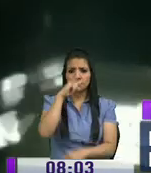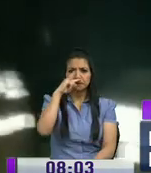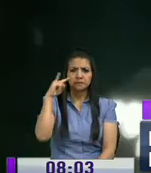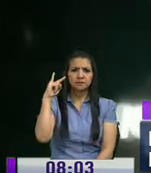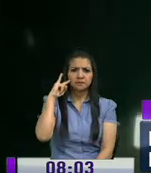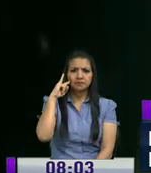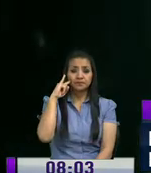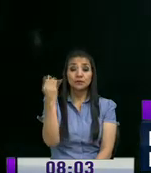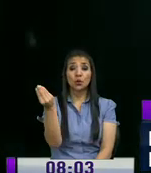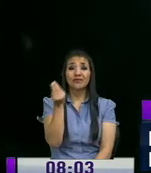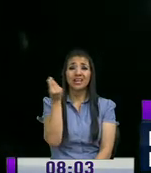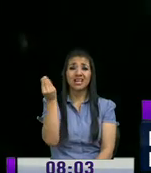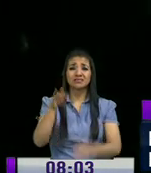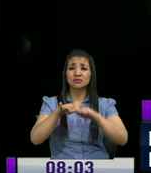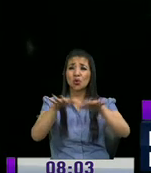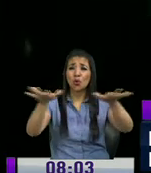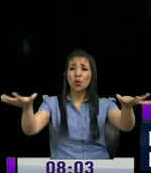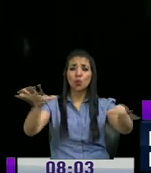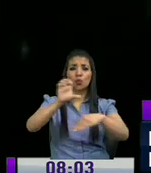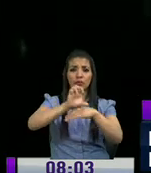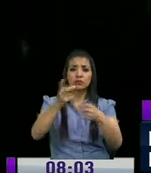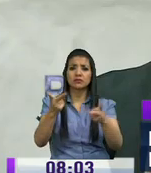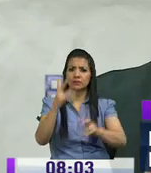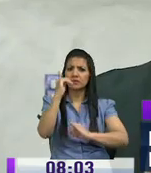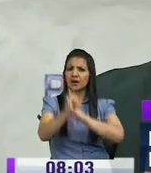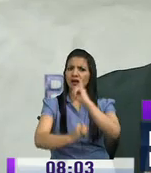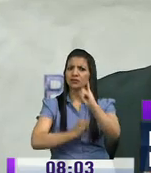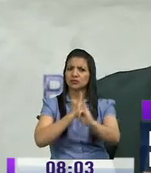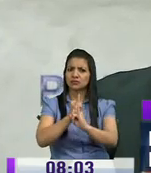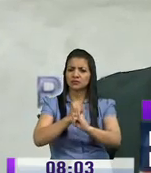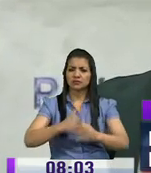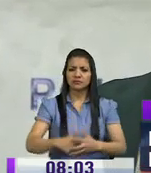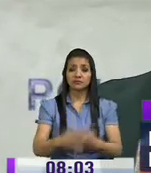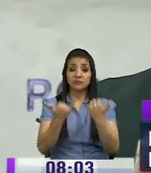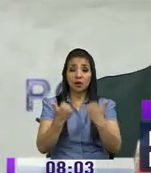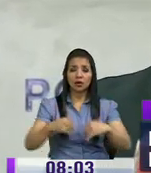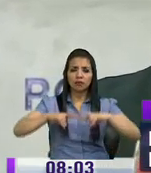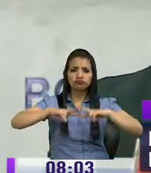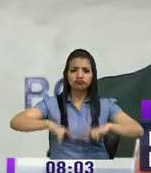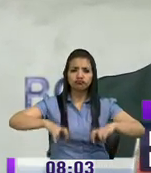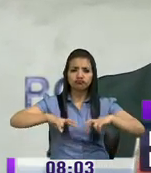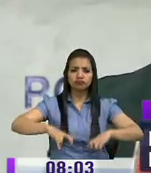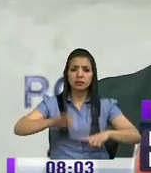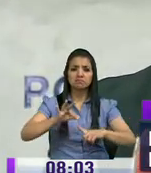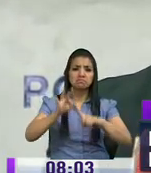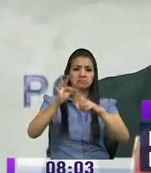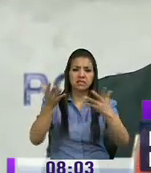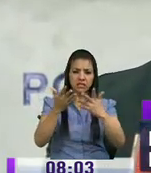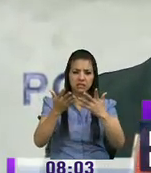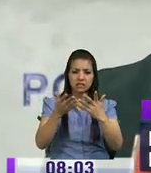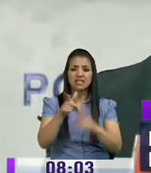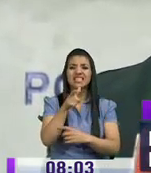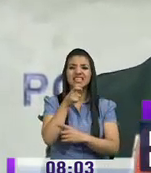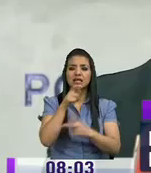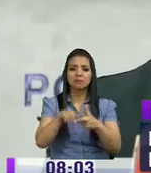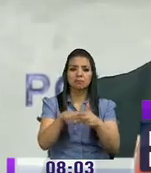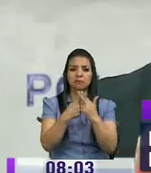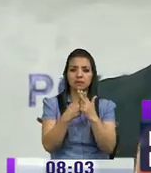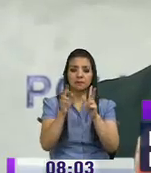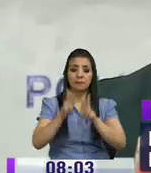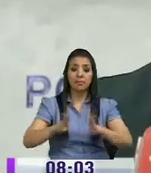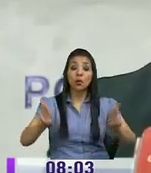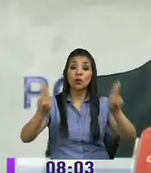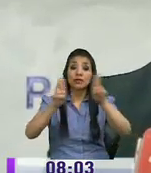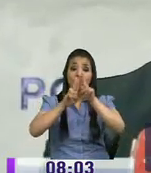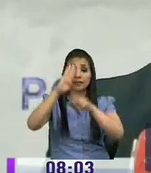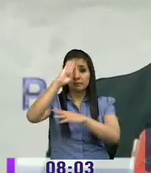niñas y adolescentes a nivel nacional e internacional. Esto ha sido una investigación iniciada por la Unidad Especializada de Ciberdelincuencia de la Comisaría General